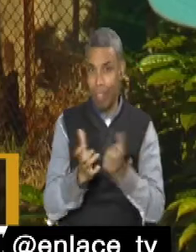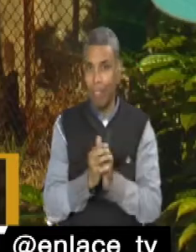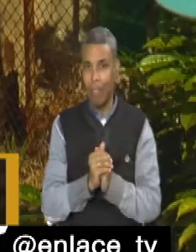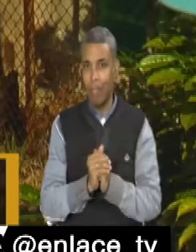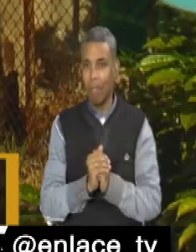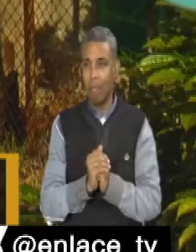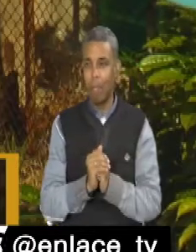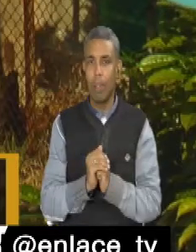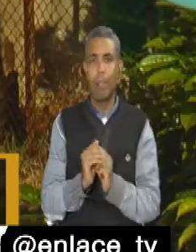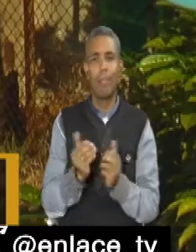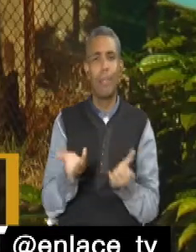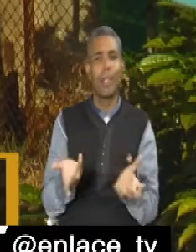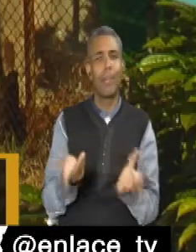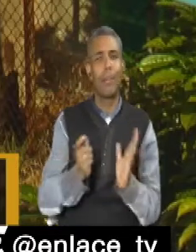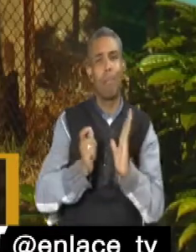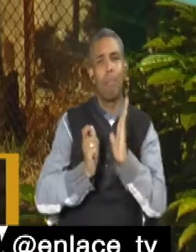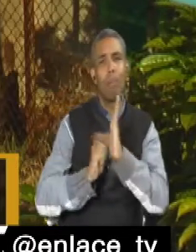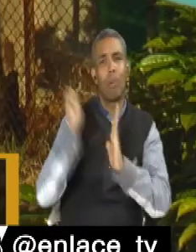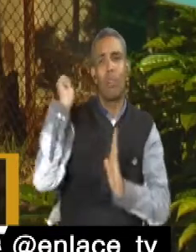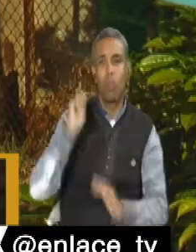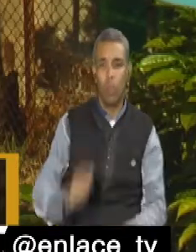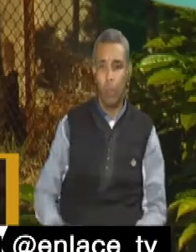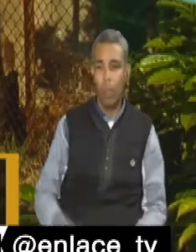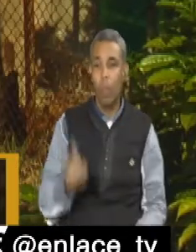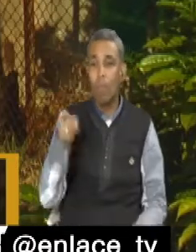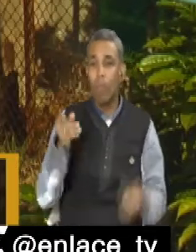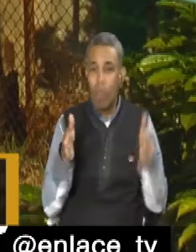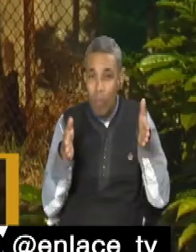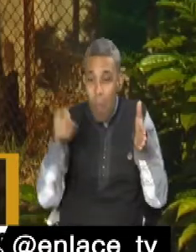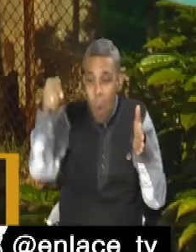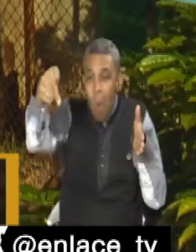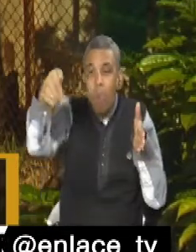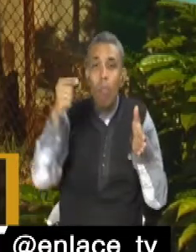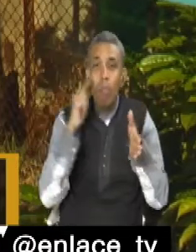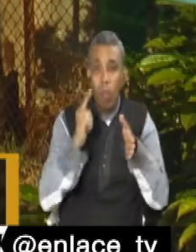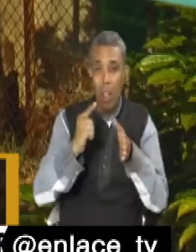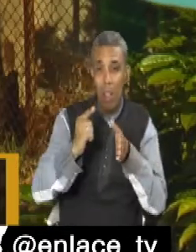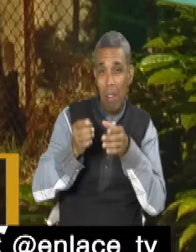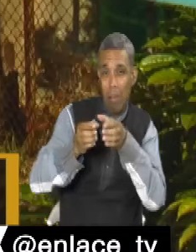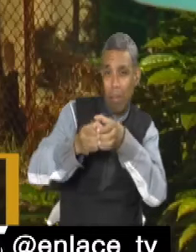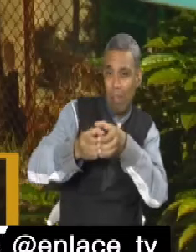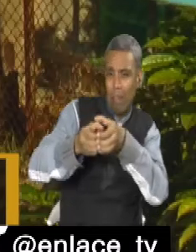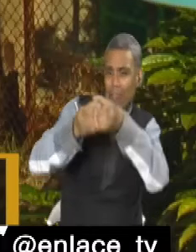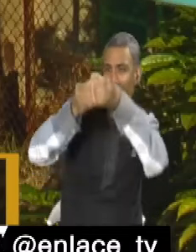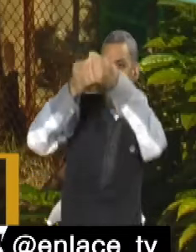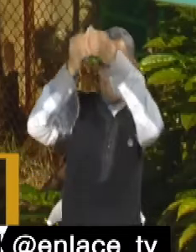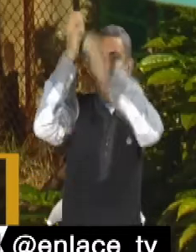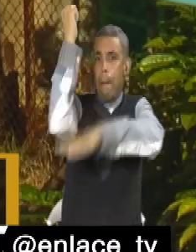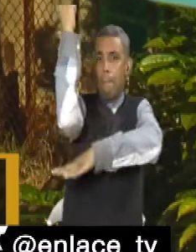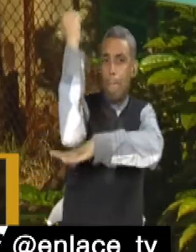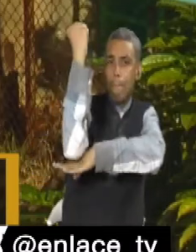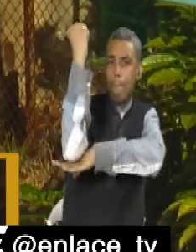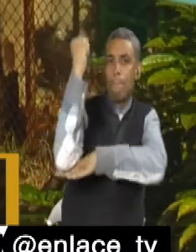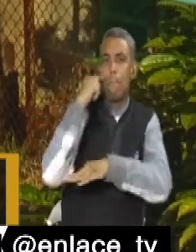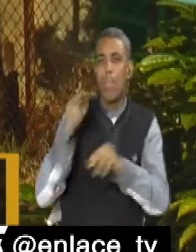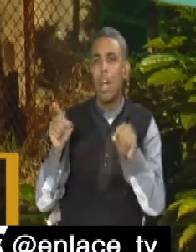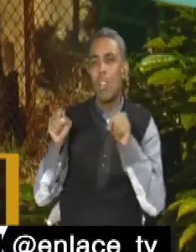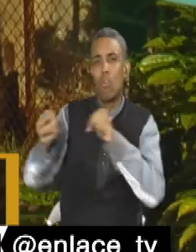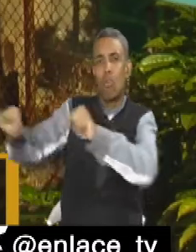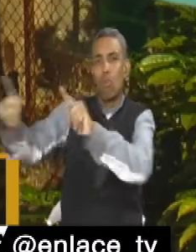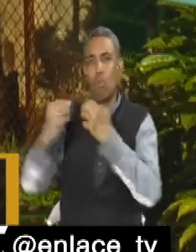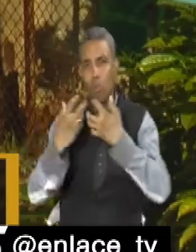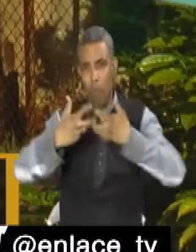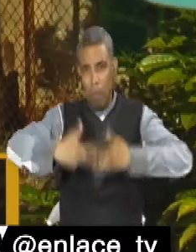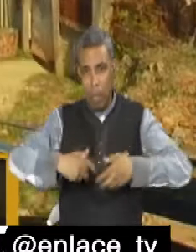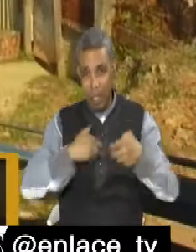vecinos, pero desafortunadamente por ese pequeño inconveniente del poste de energía perteneciente a la electrificadora,